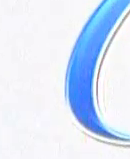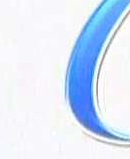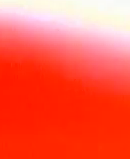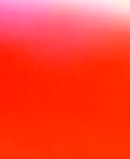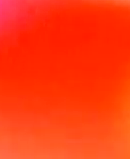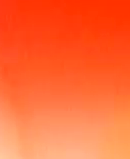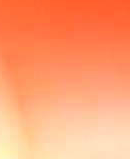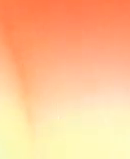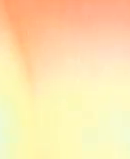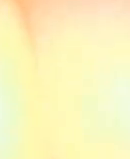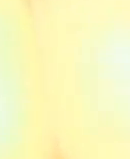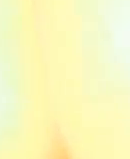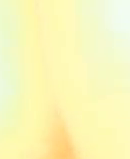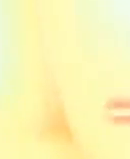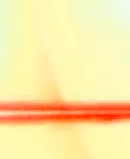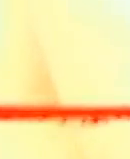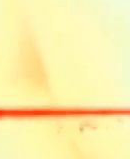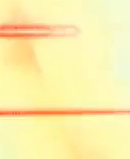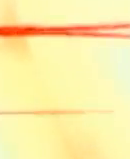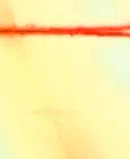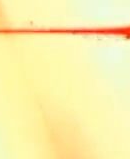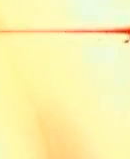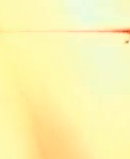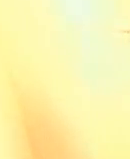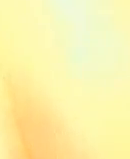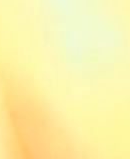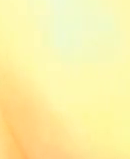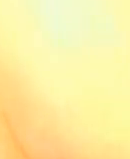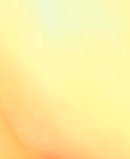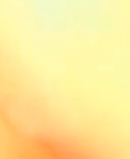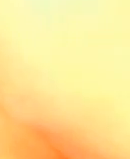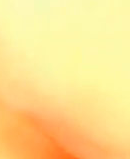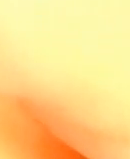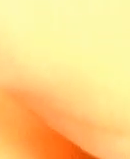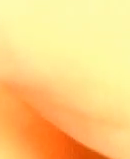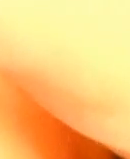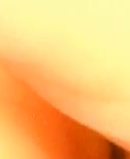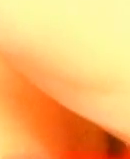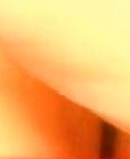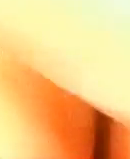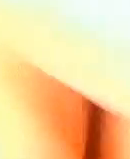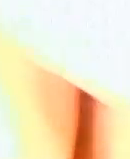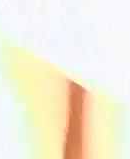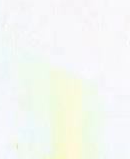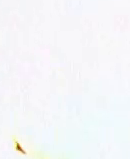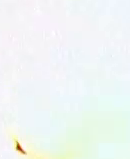mundo conexión vital para mejorar nuestras condiciones de